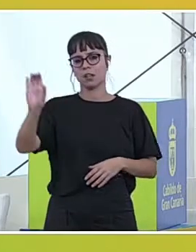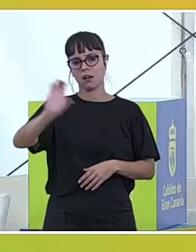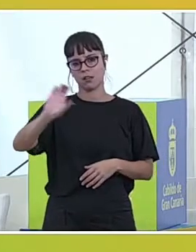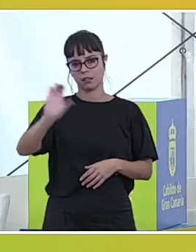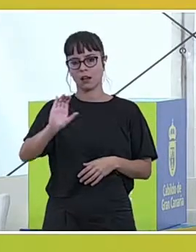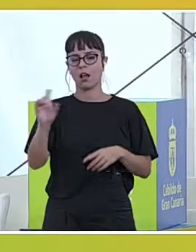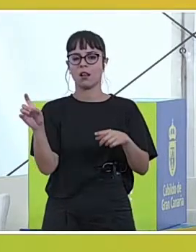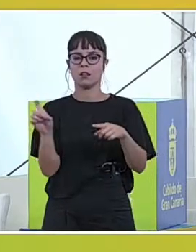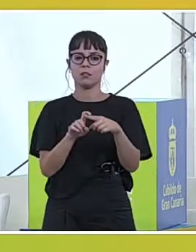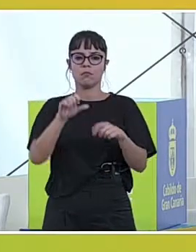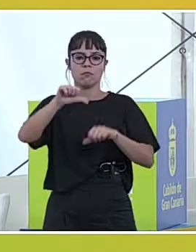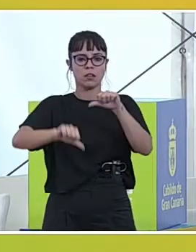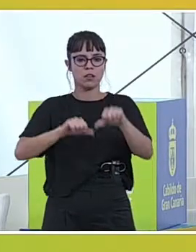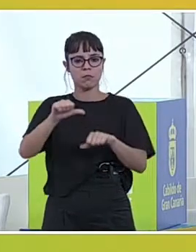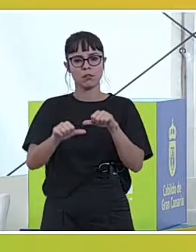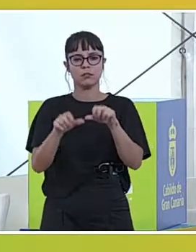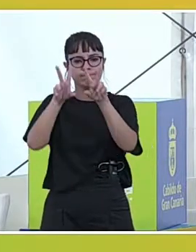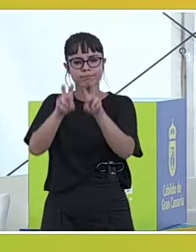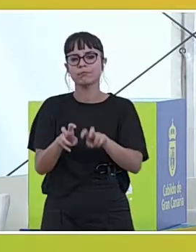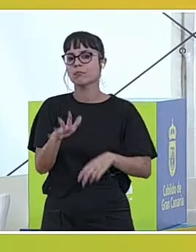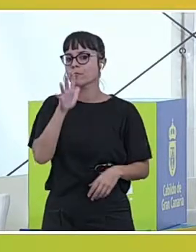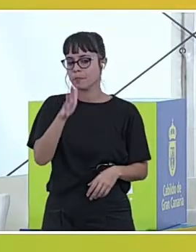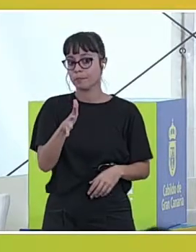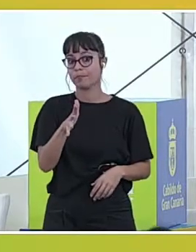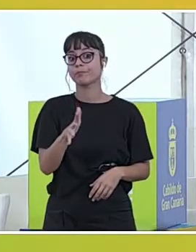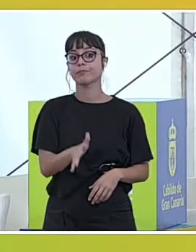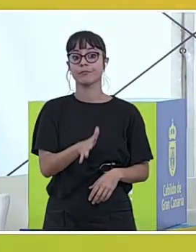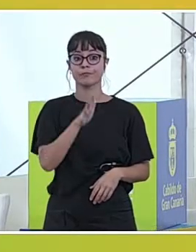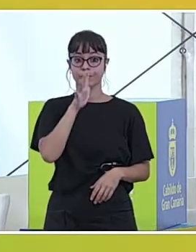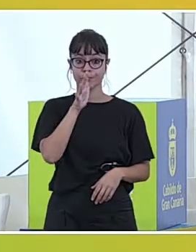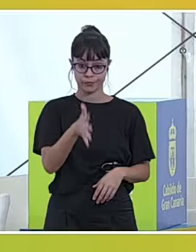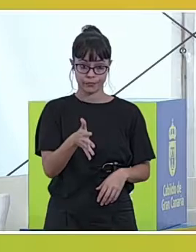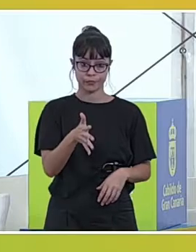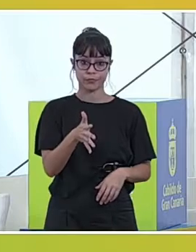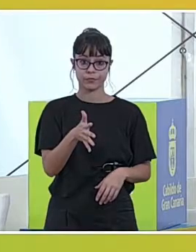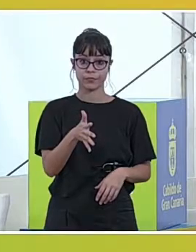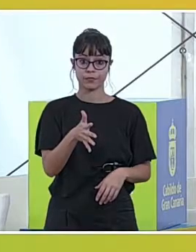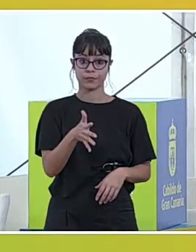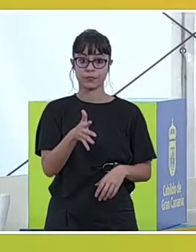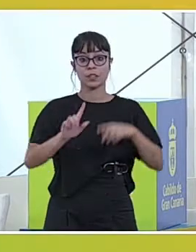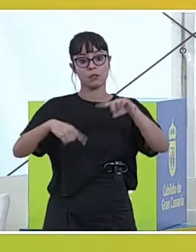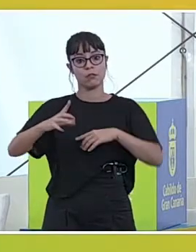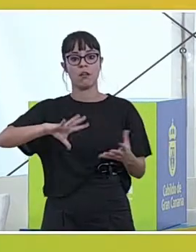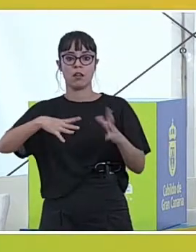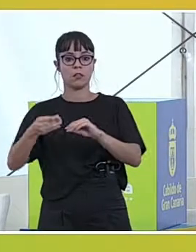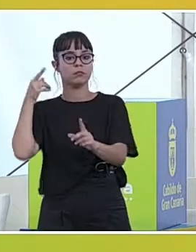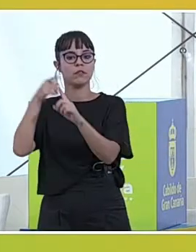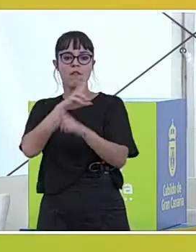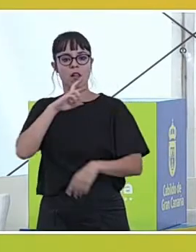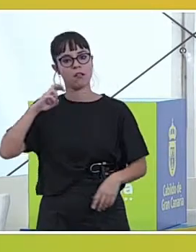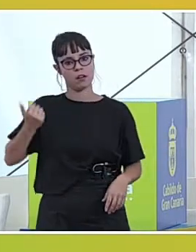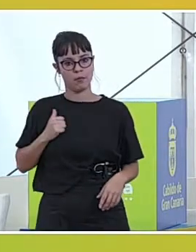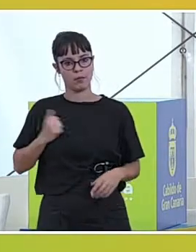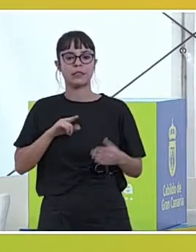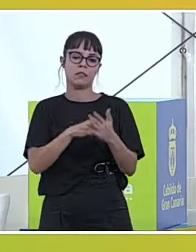porque dependiendo de esa composición se puede adecuar a diversos sistemas, diversas tecnologías de valorización.